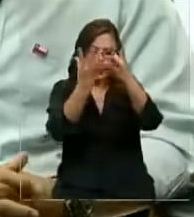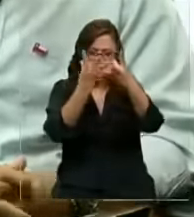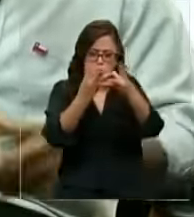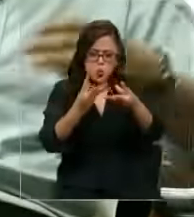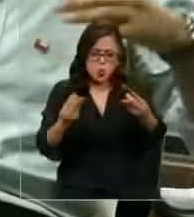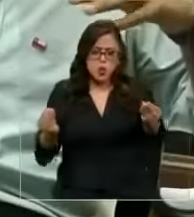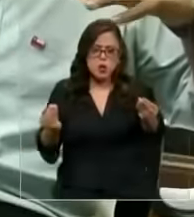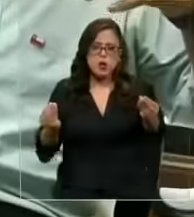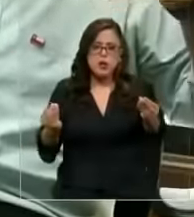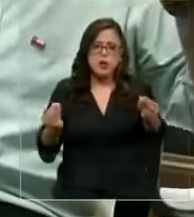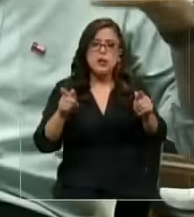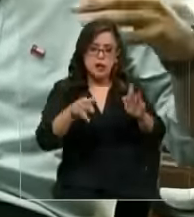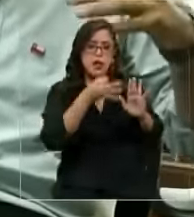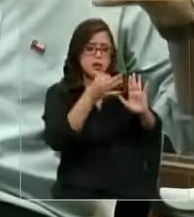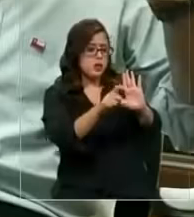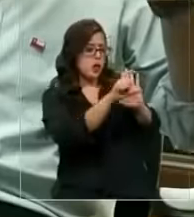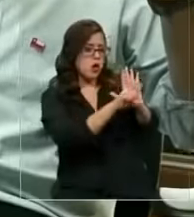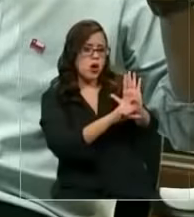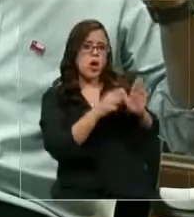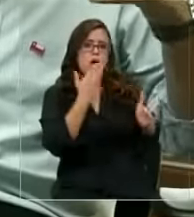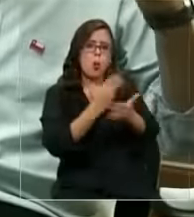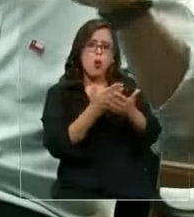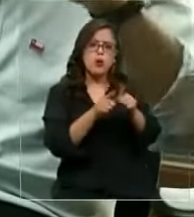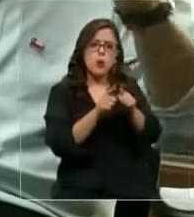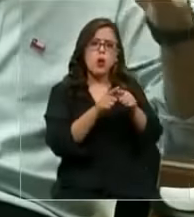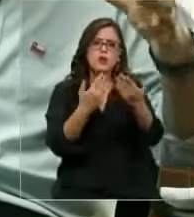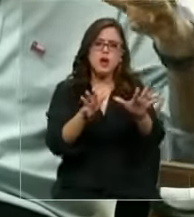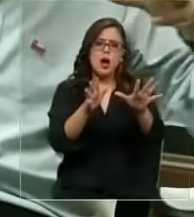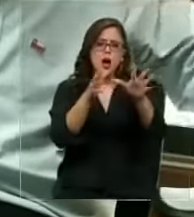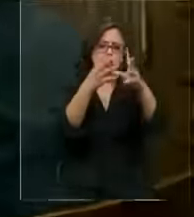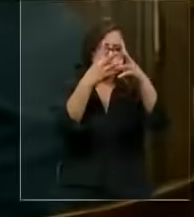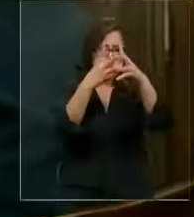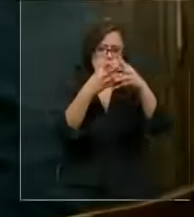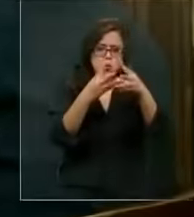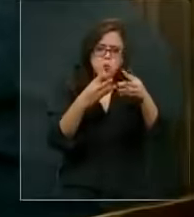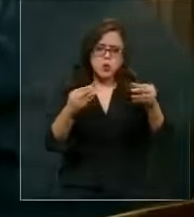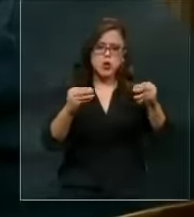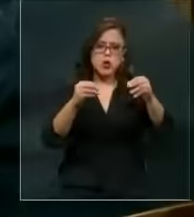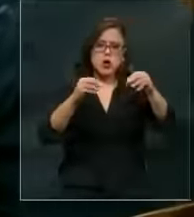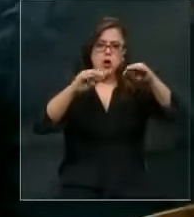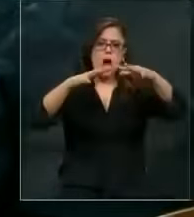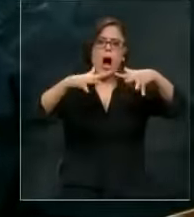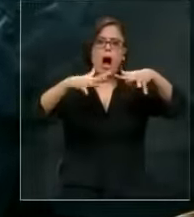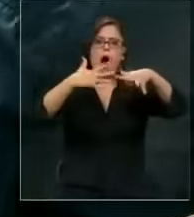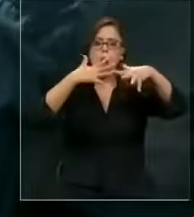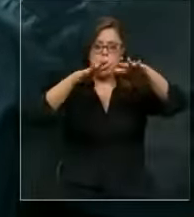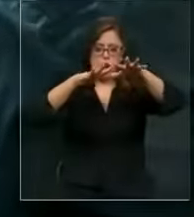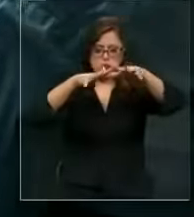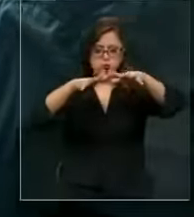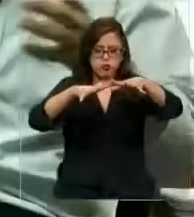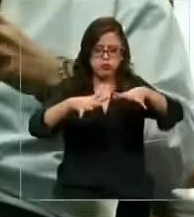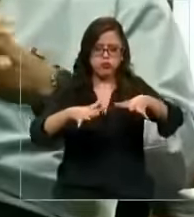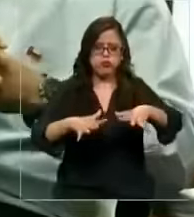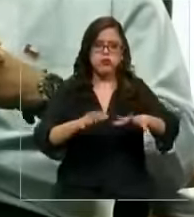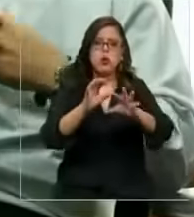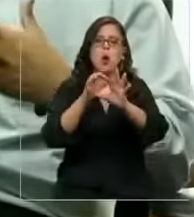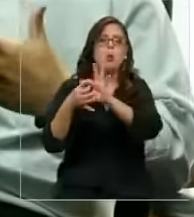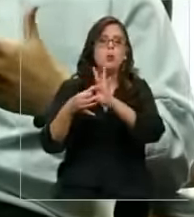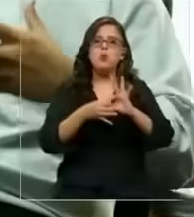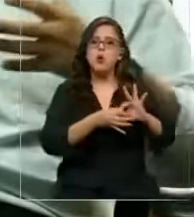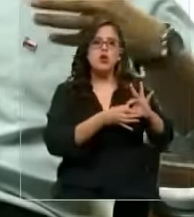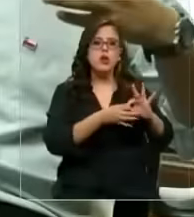claro, dice cuando hay un lento e imperceptible retiro de las aguas, es decir, cuando el agua va desapareciendo como a poquito porque no ha llovido, la sequía,